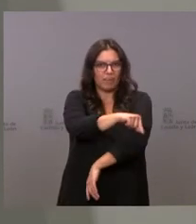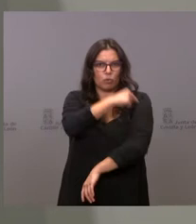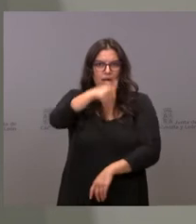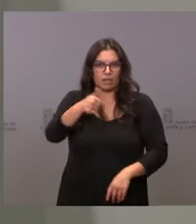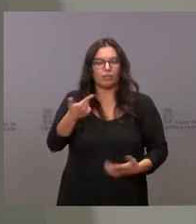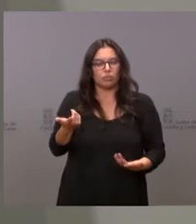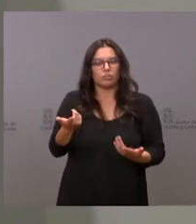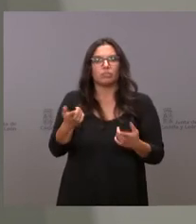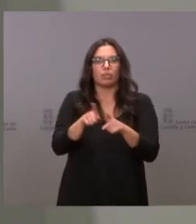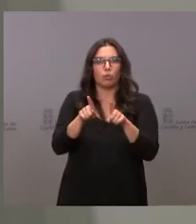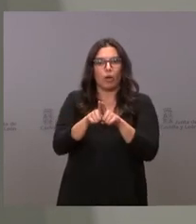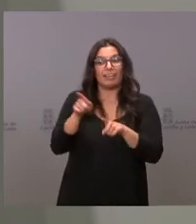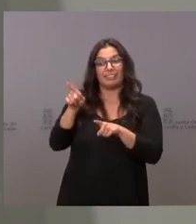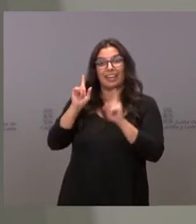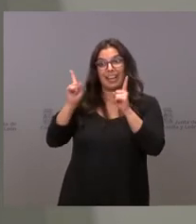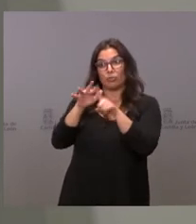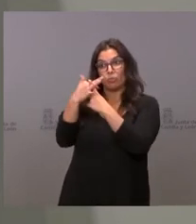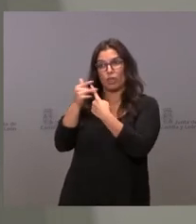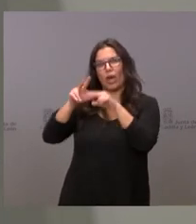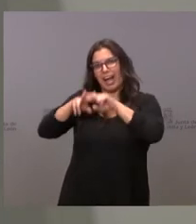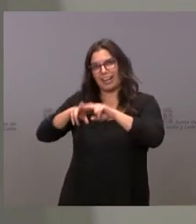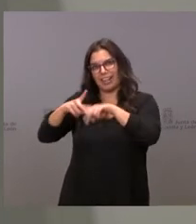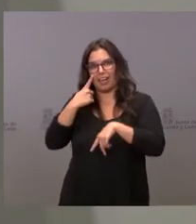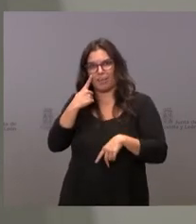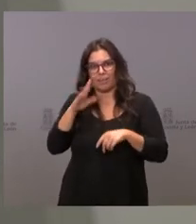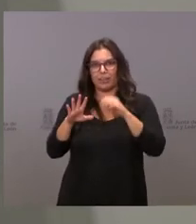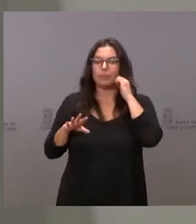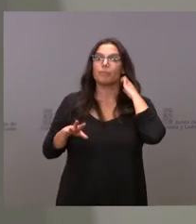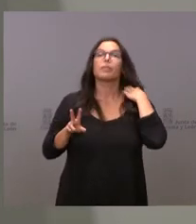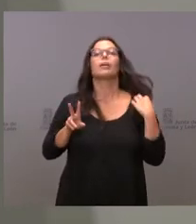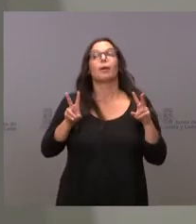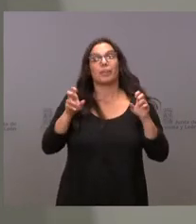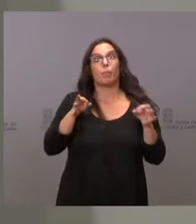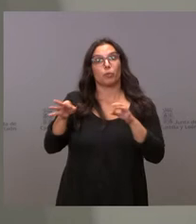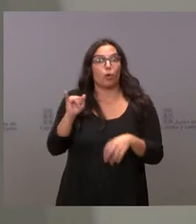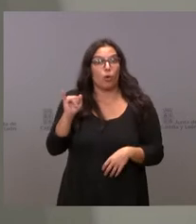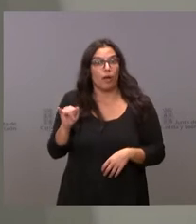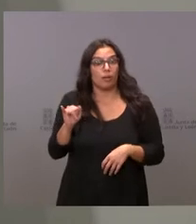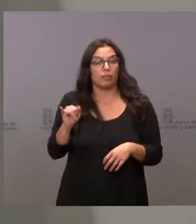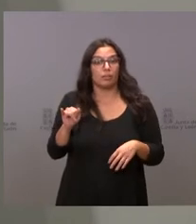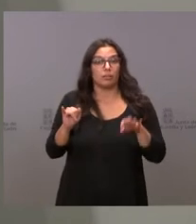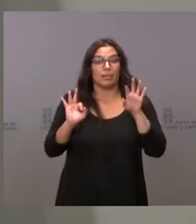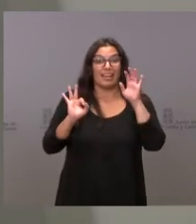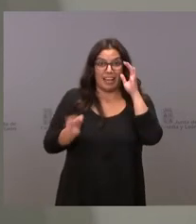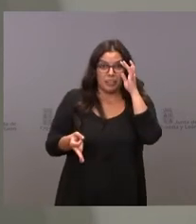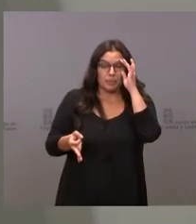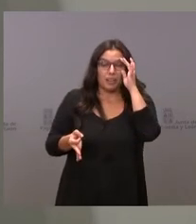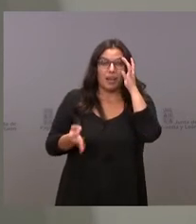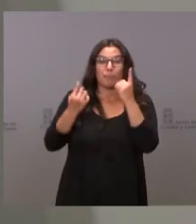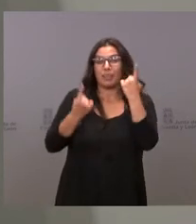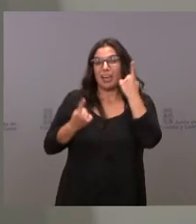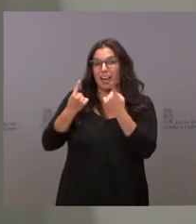maneras, analizaremos esa situación. En principio hay un protocolo. Es verdad que en algunos